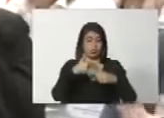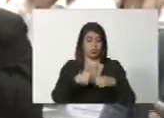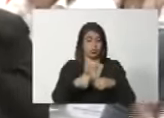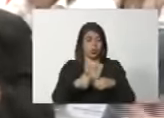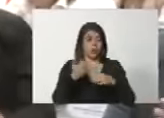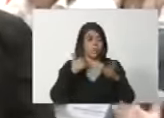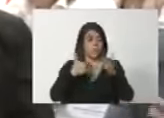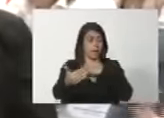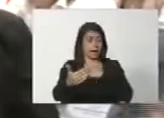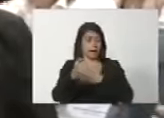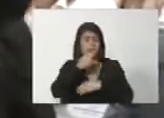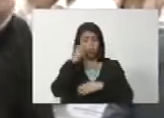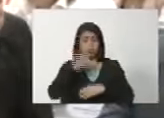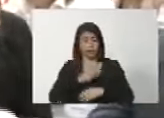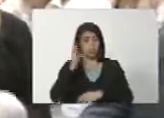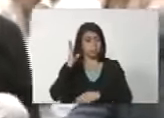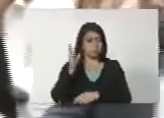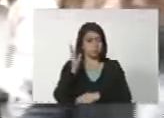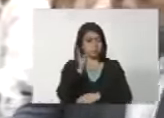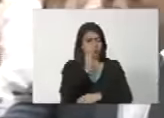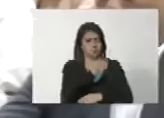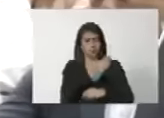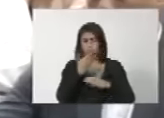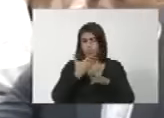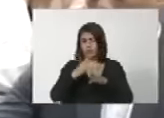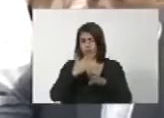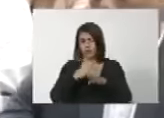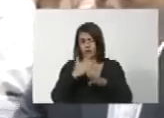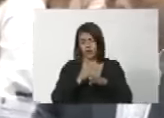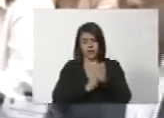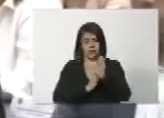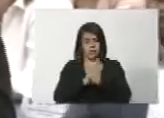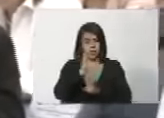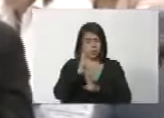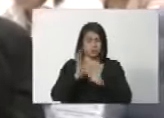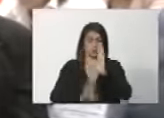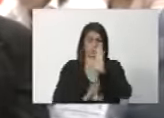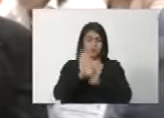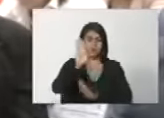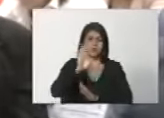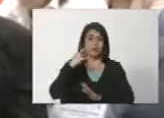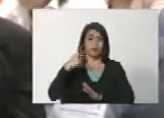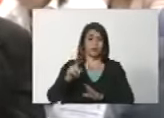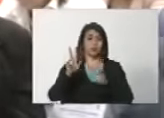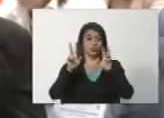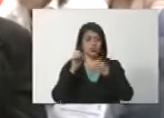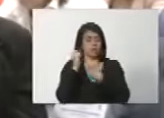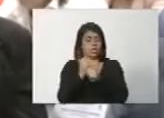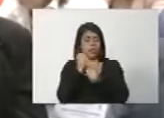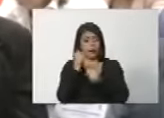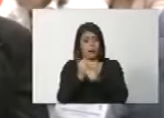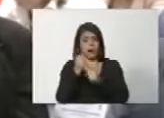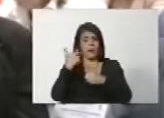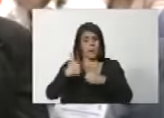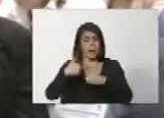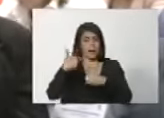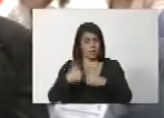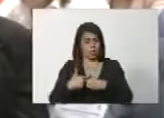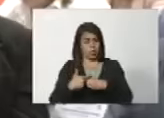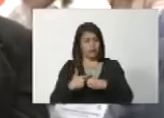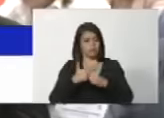Más allá de que ratifiquen las sanciones, vamos a seguir creciendo. Contamos con unos trabajadores